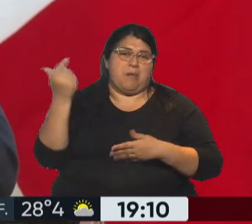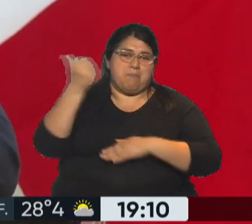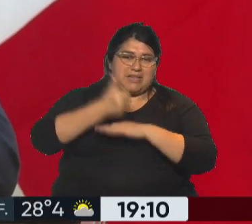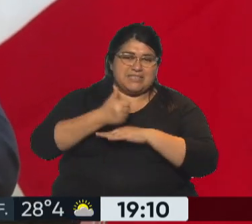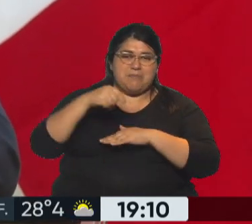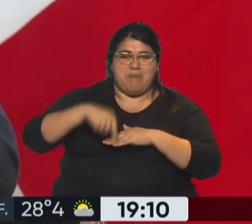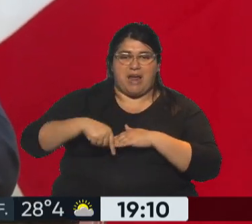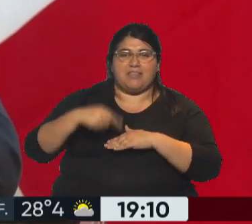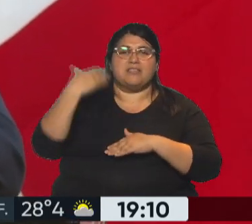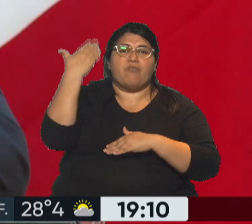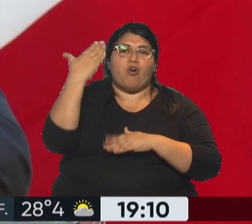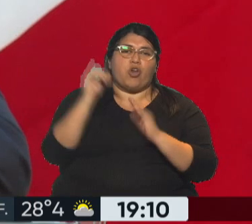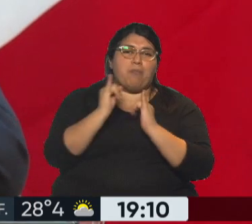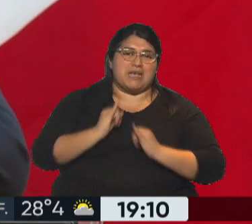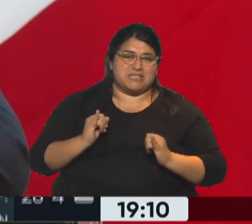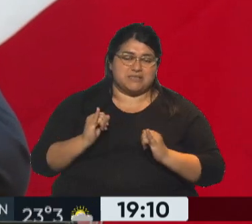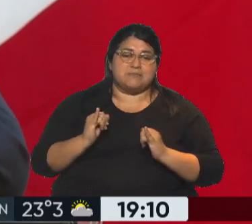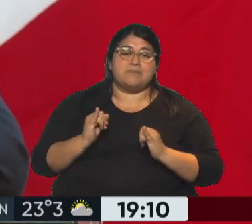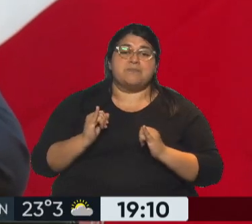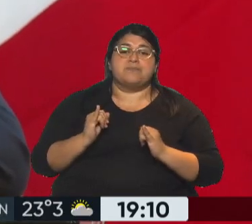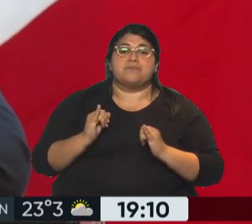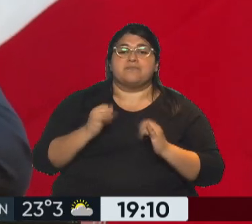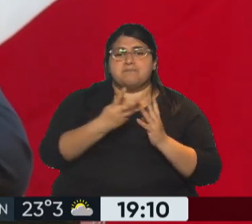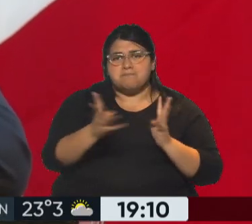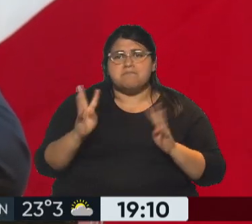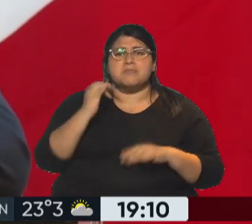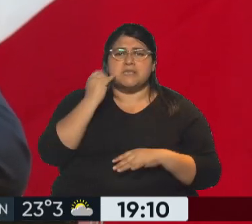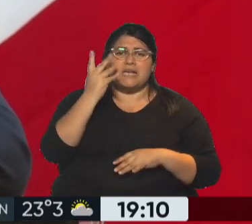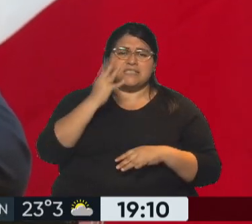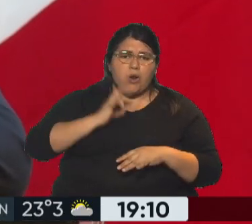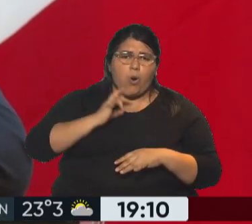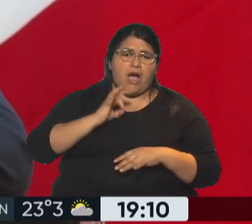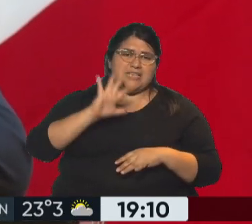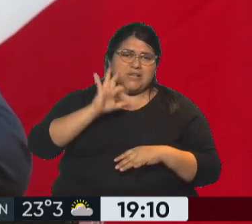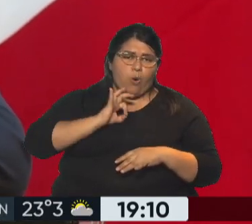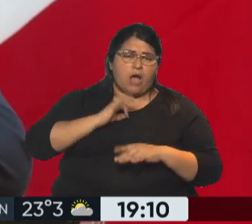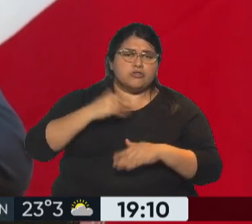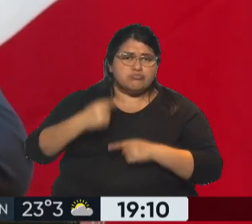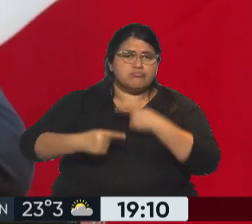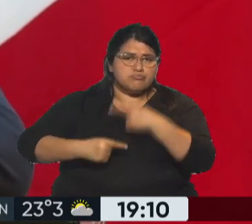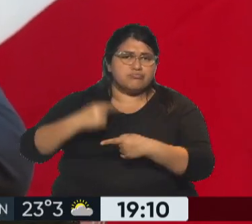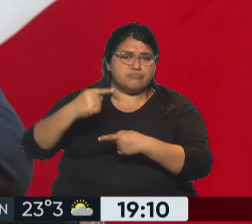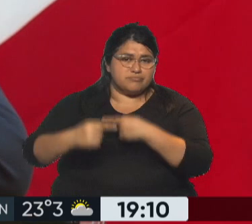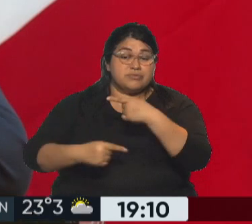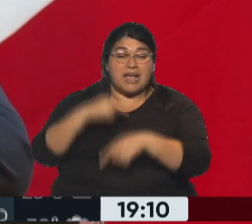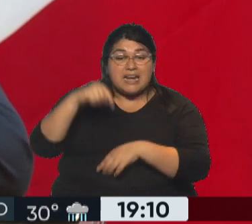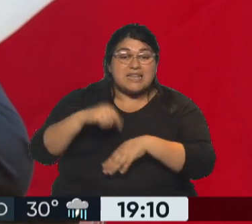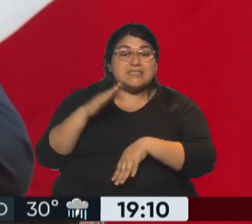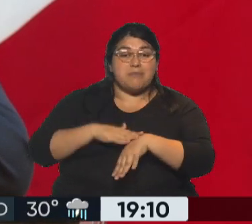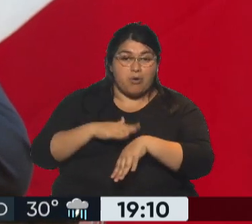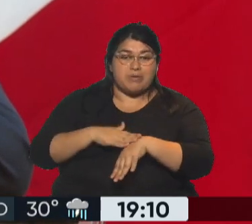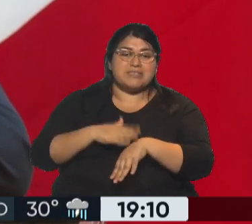de la Paz, que es un foro que viene repitiéndose hace 5 años y que en este momento tiene una